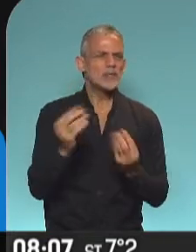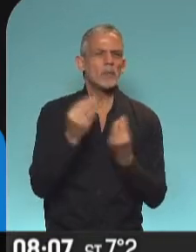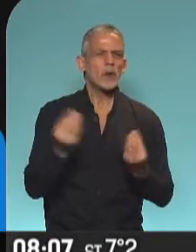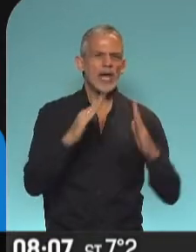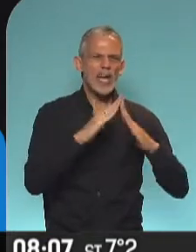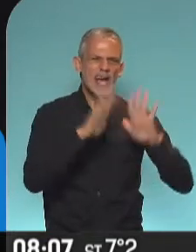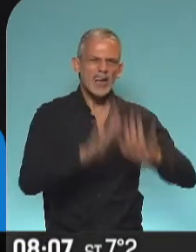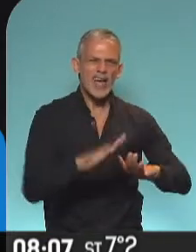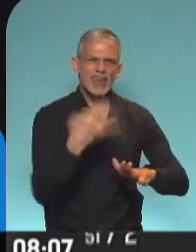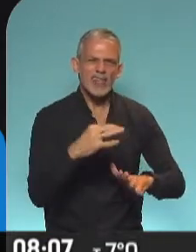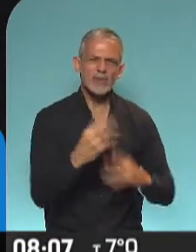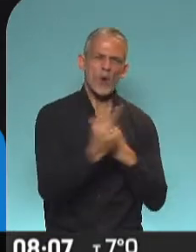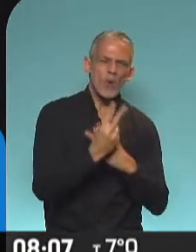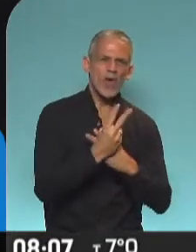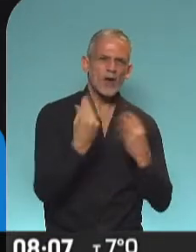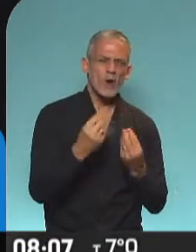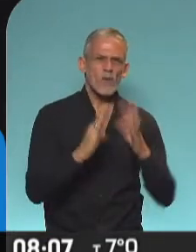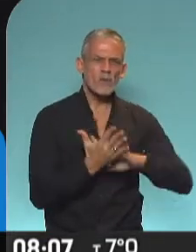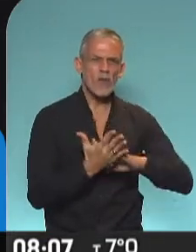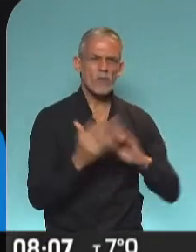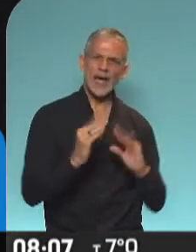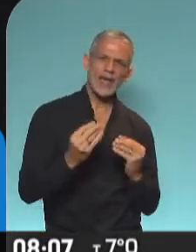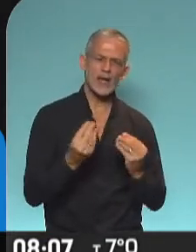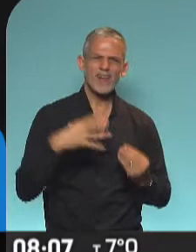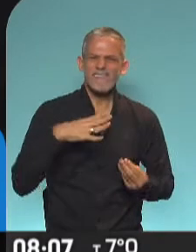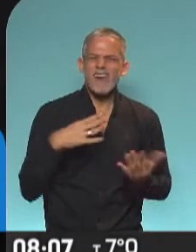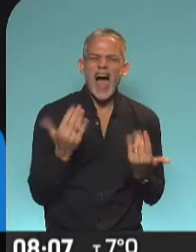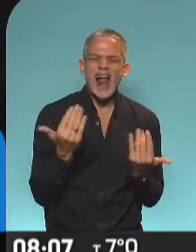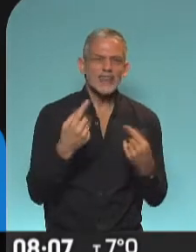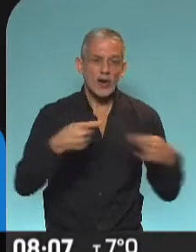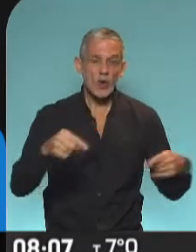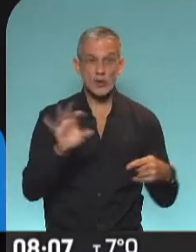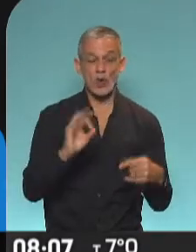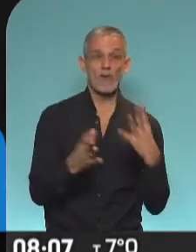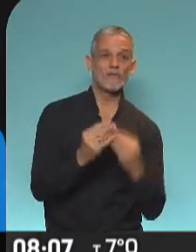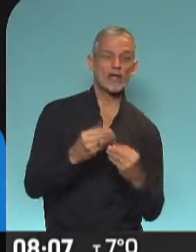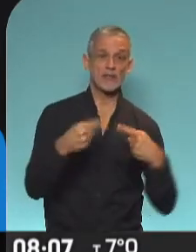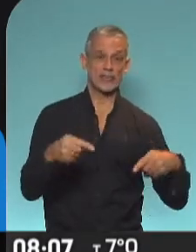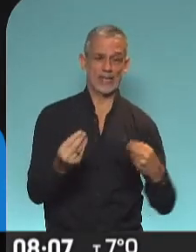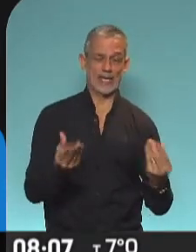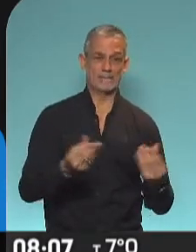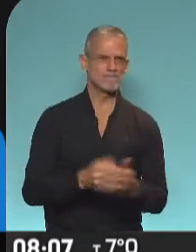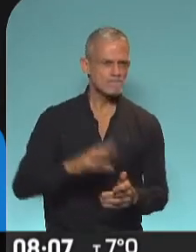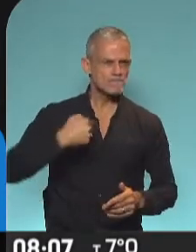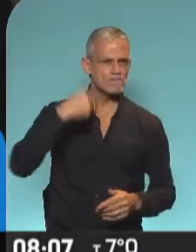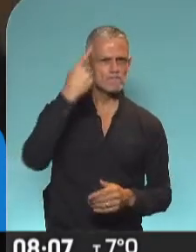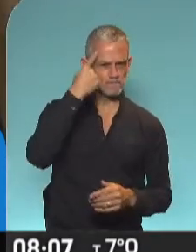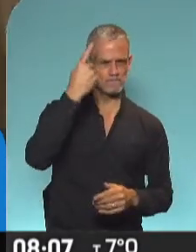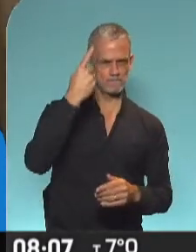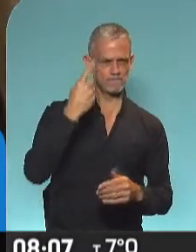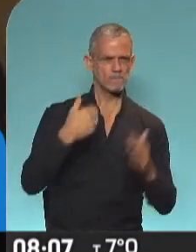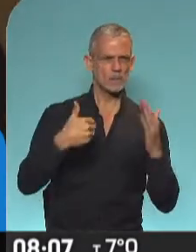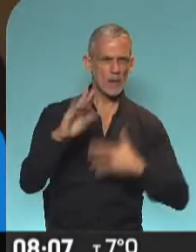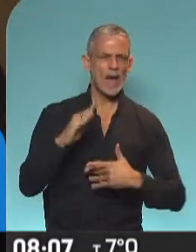que sí debemos cuidarnos? ¿Qué estrategia está o faltando o qué estrategia no ha funcionado? Sí, yo creo que una de las cuestiones que más